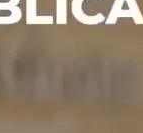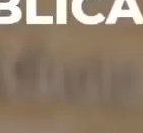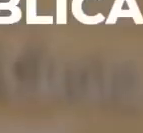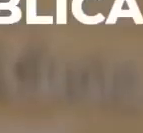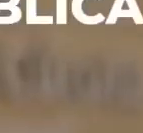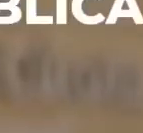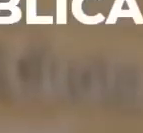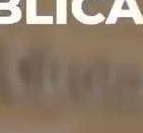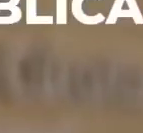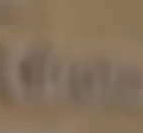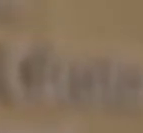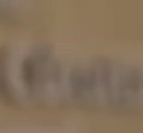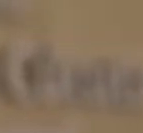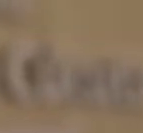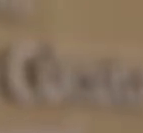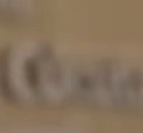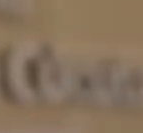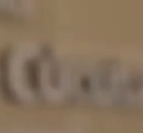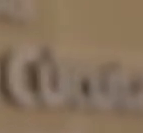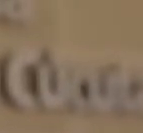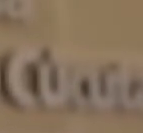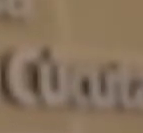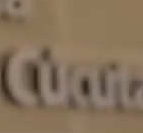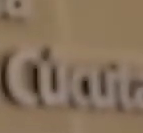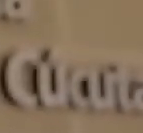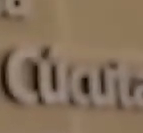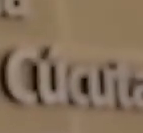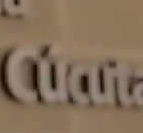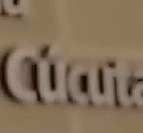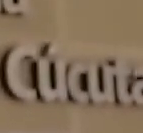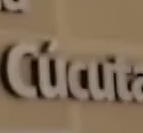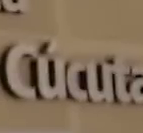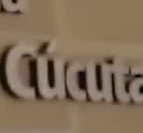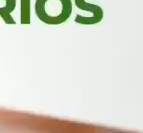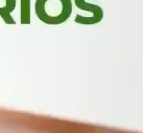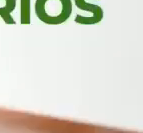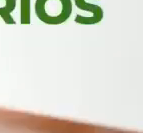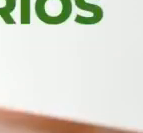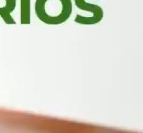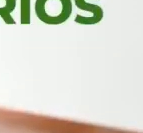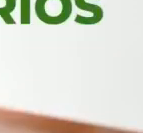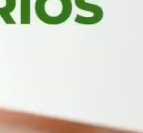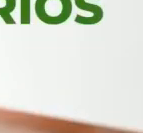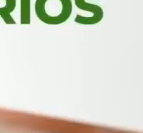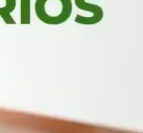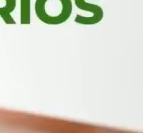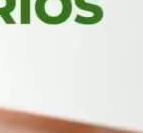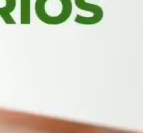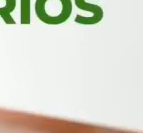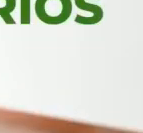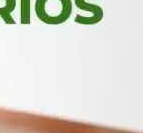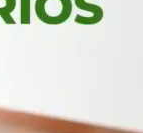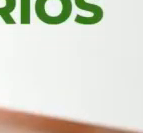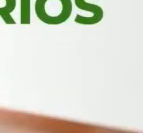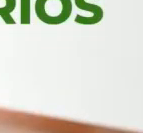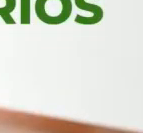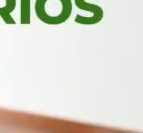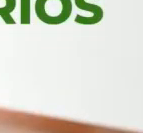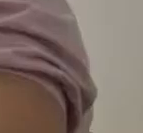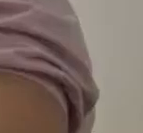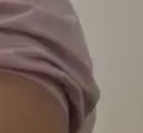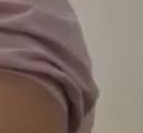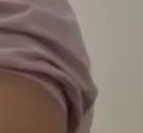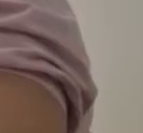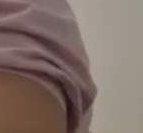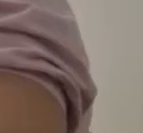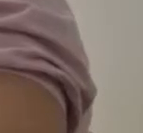contratación pública. Por primera vez en la ciudad, el alcalde Jairo Yáñez, mediante acto administrativo, creó la tabla de honorarios con la cual se estima el